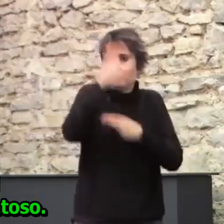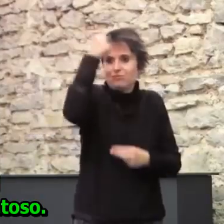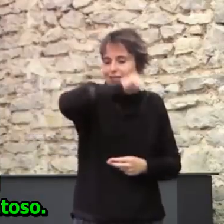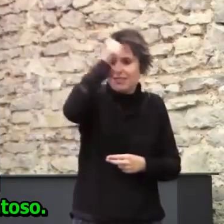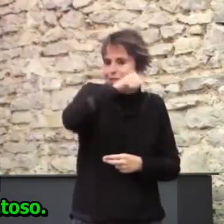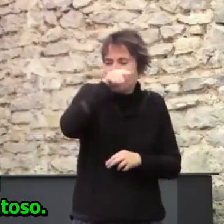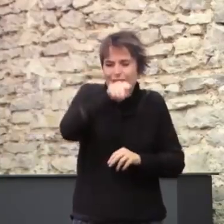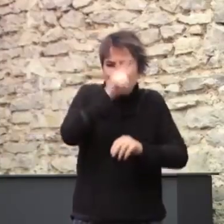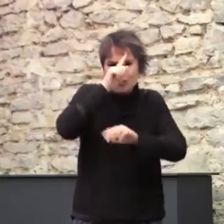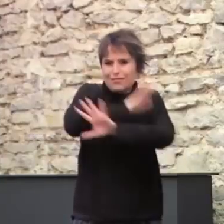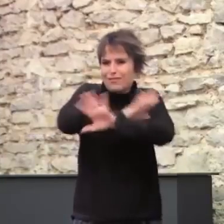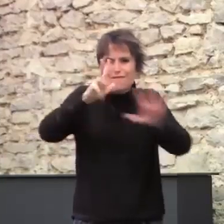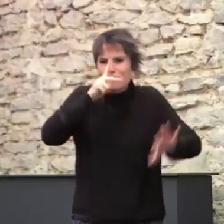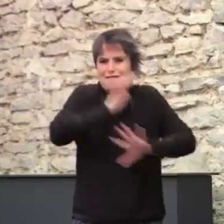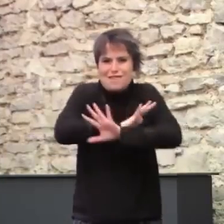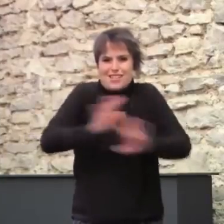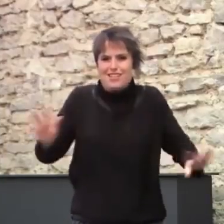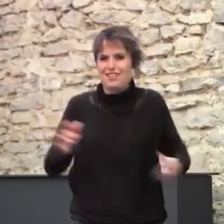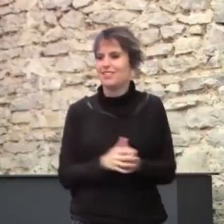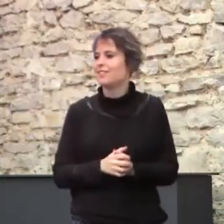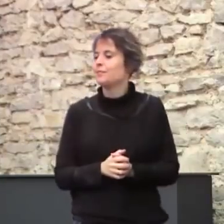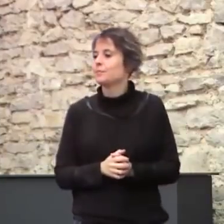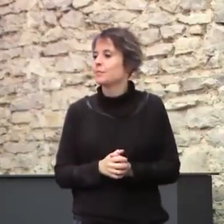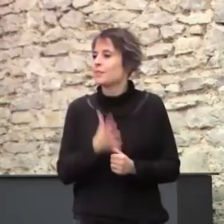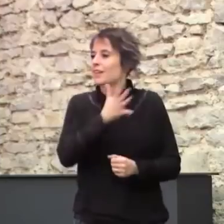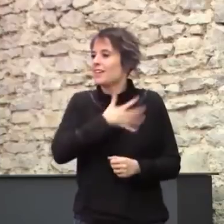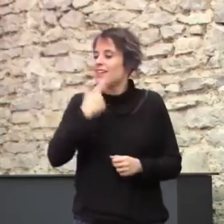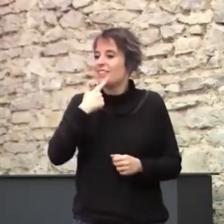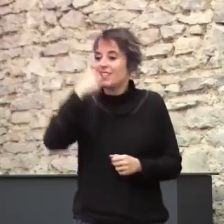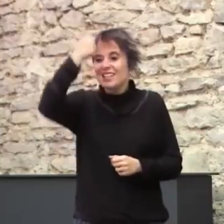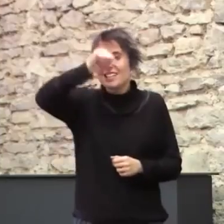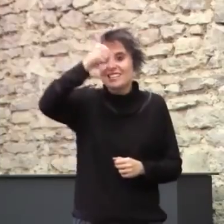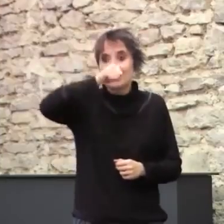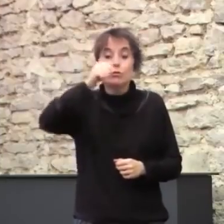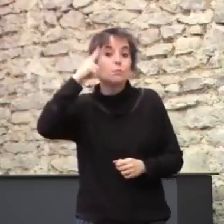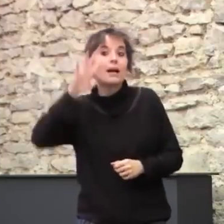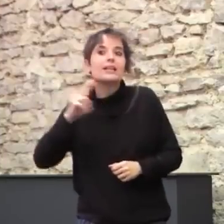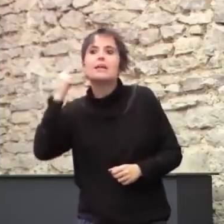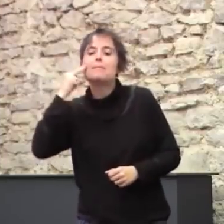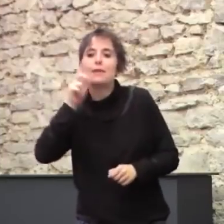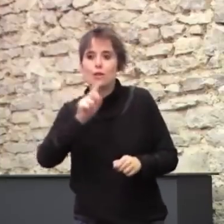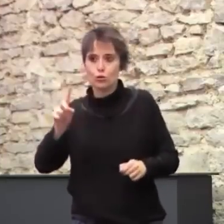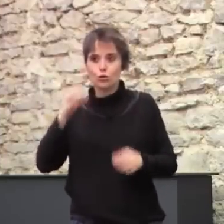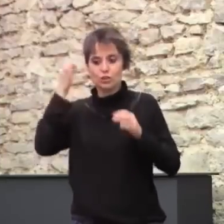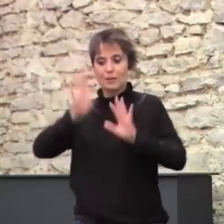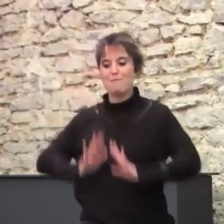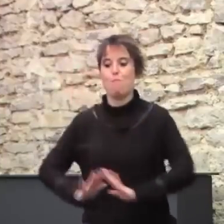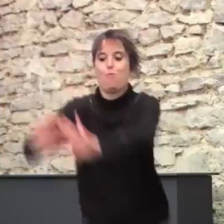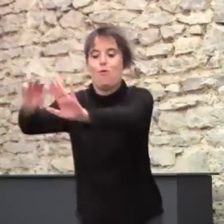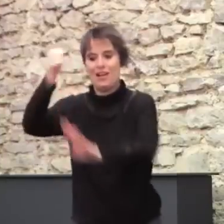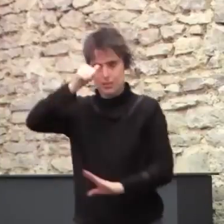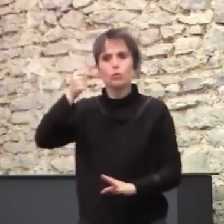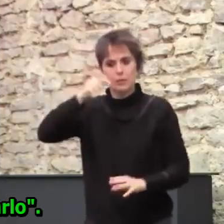es espantoso, ¿no? La idea de que los niños no pueden tener miedo, ¿no?, que siempre se les empuja, ¿no?,